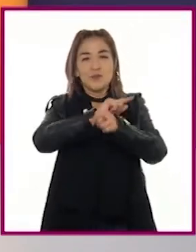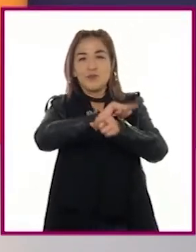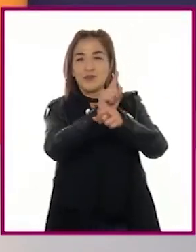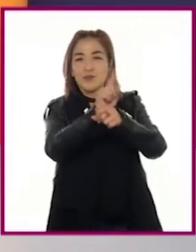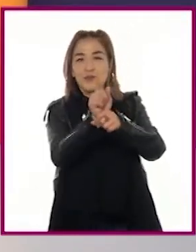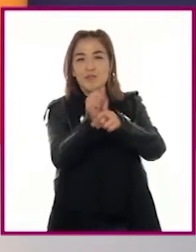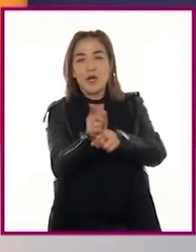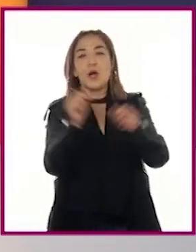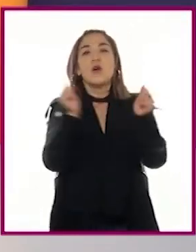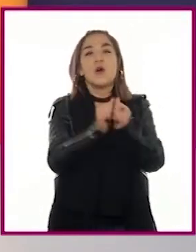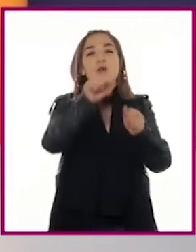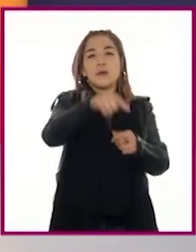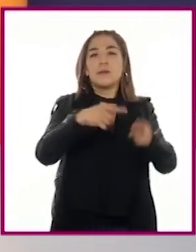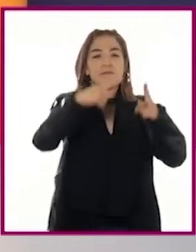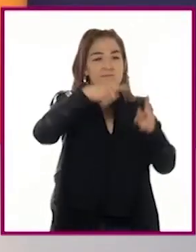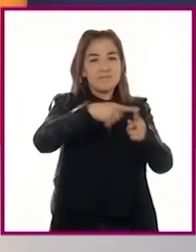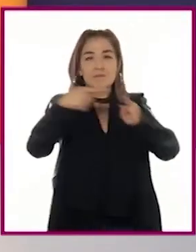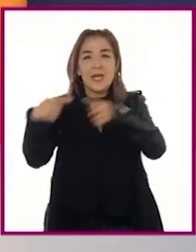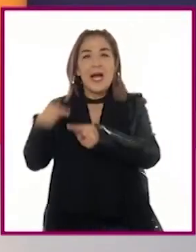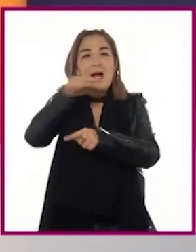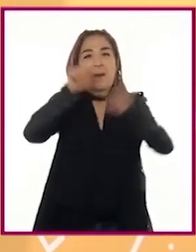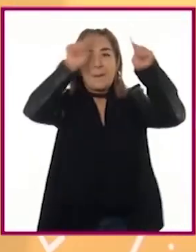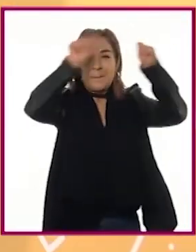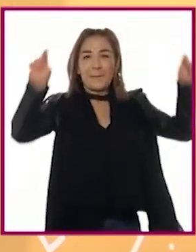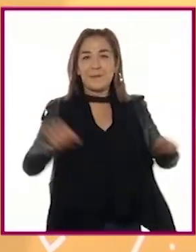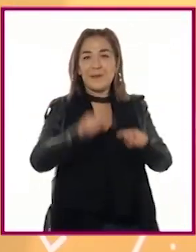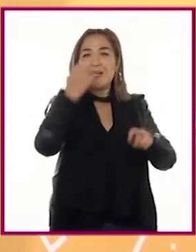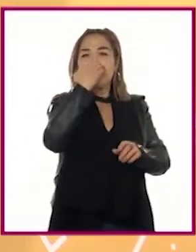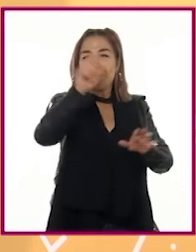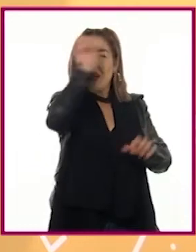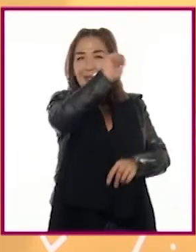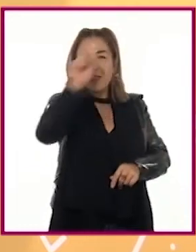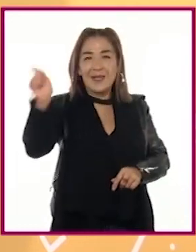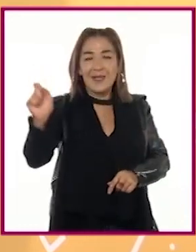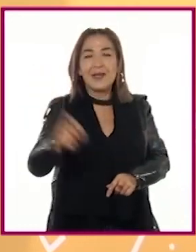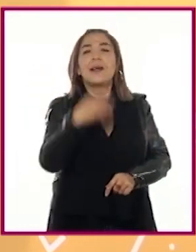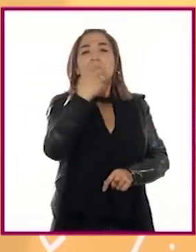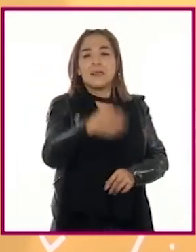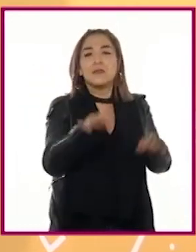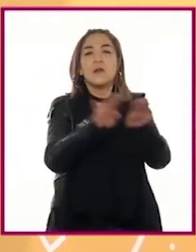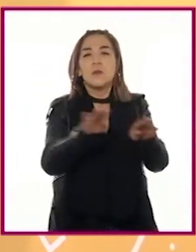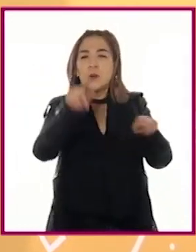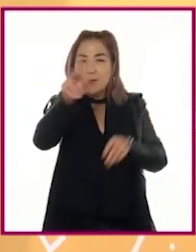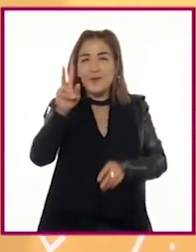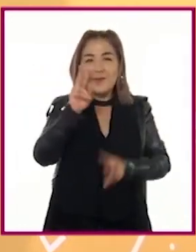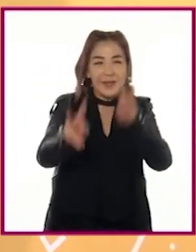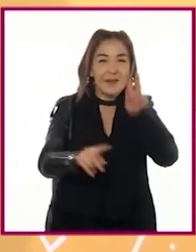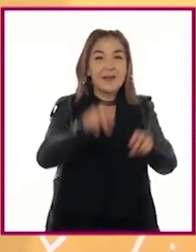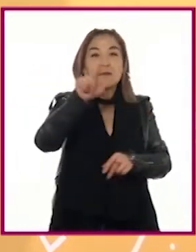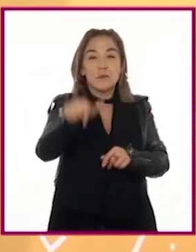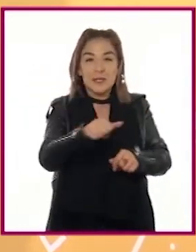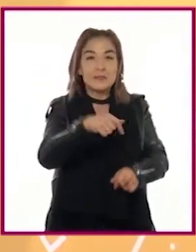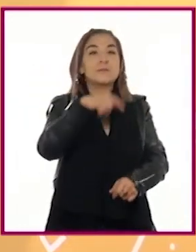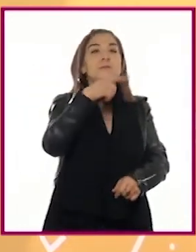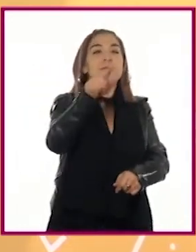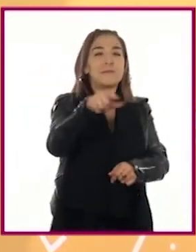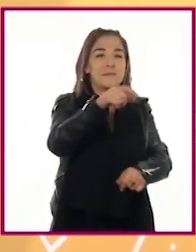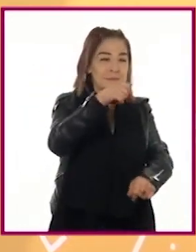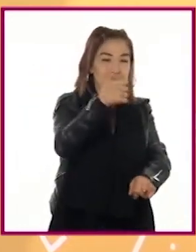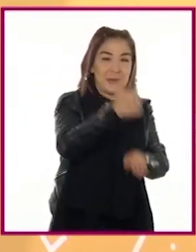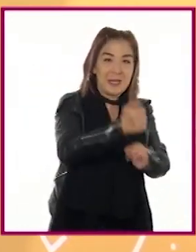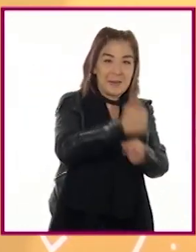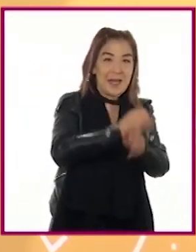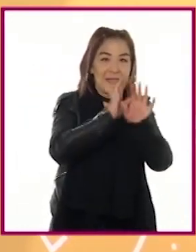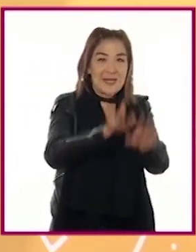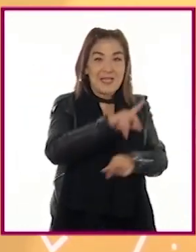un pizarrón o de un cuaderno, por mencionar algunas. A medida que accedieron a grados superiores, clasificaron